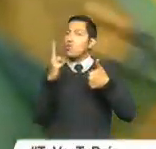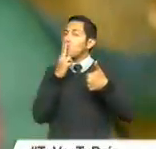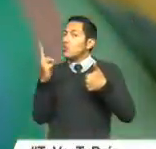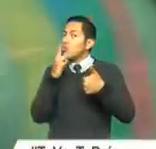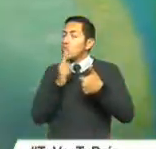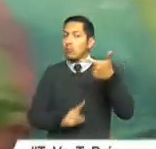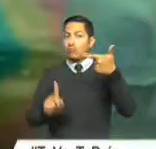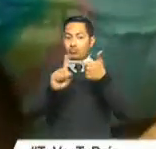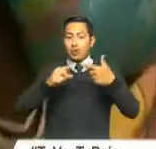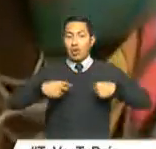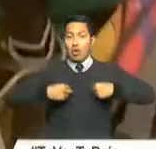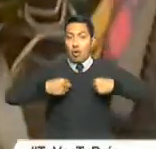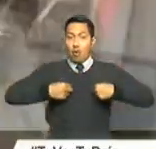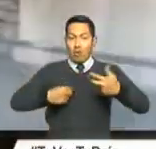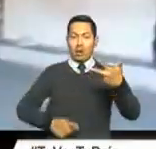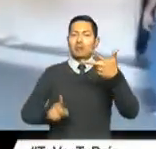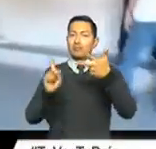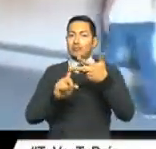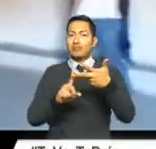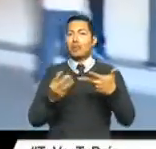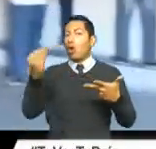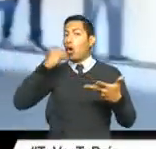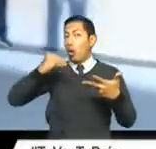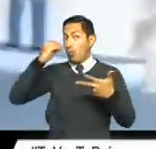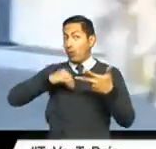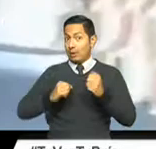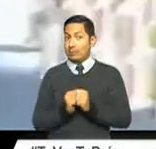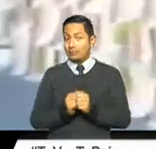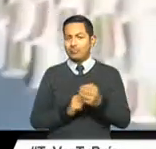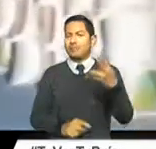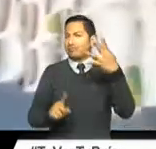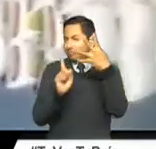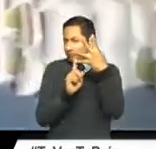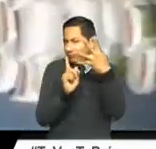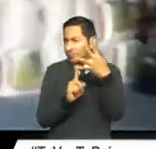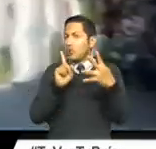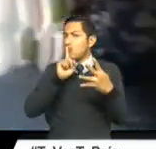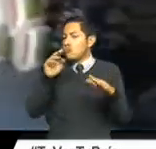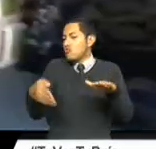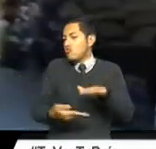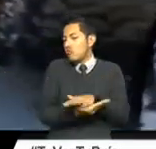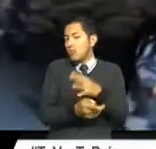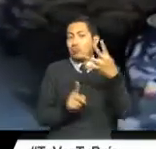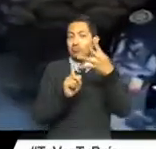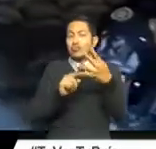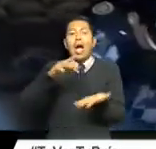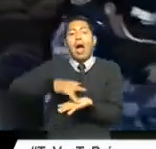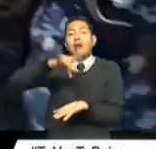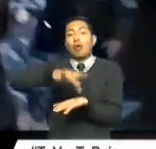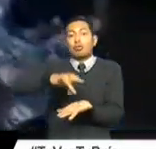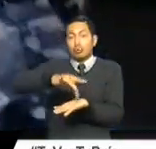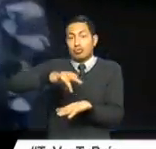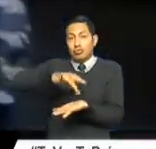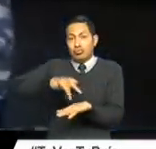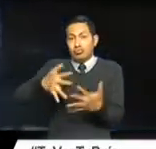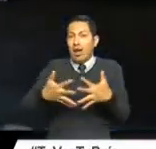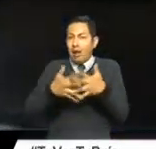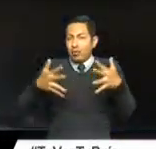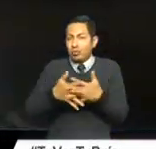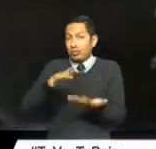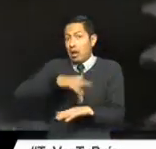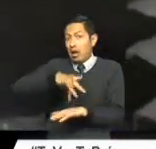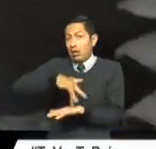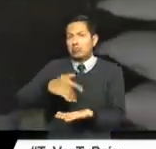cigarrillos, textiles y comestibles. Otro producto codiciado por los contrabandistas es el arroz, que en meses anteriores tuvo una